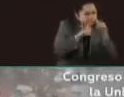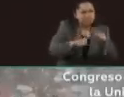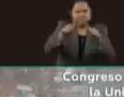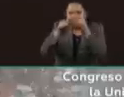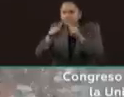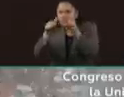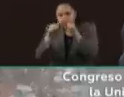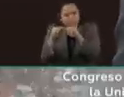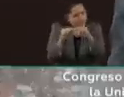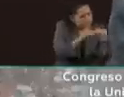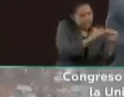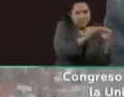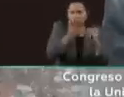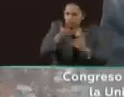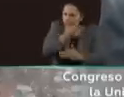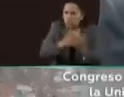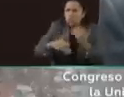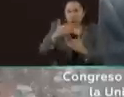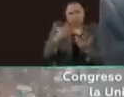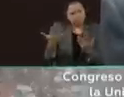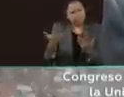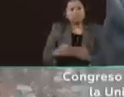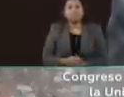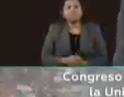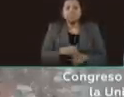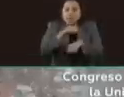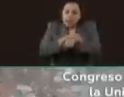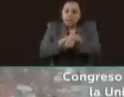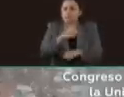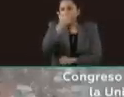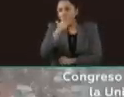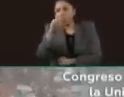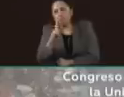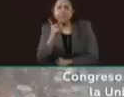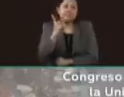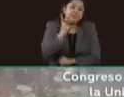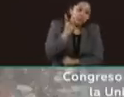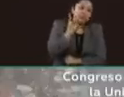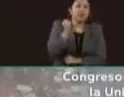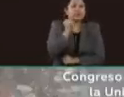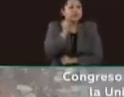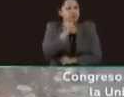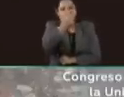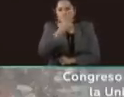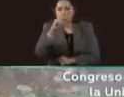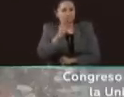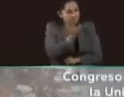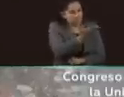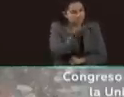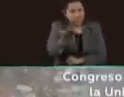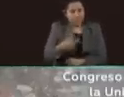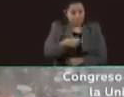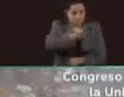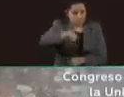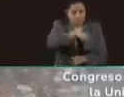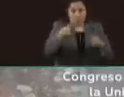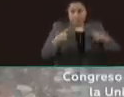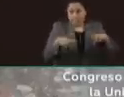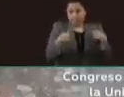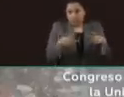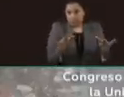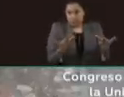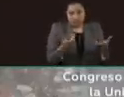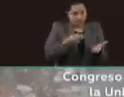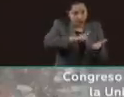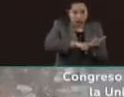amigos, diputadas y diputados, senadoras y senadores, los riesgos que hoy enfrentamos como humanidad y no